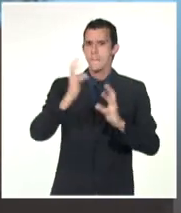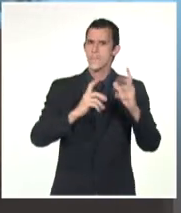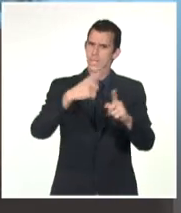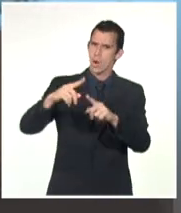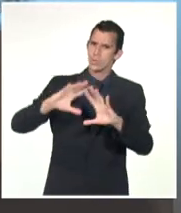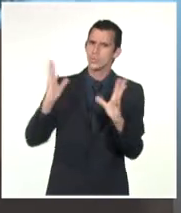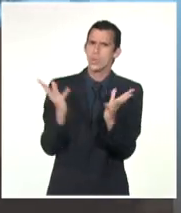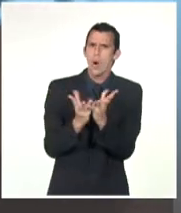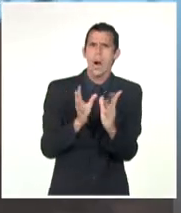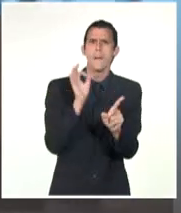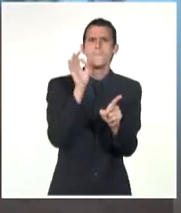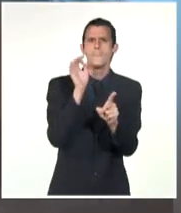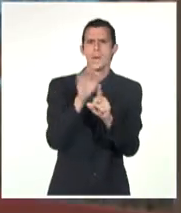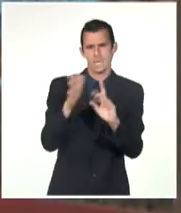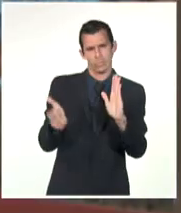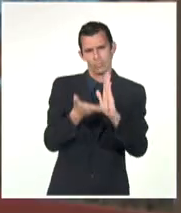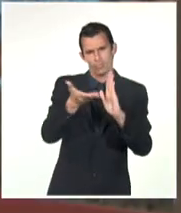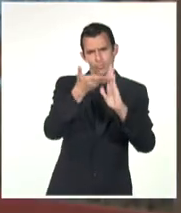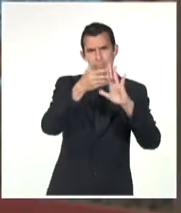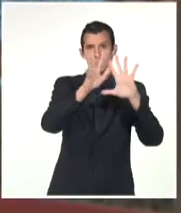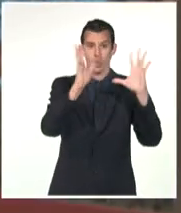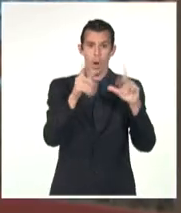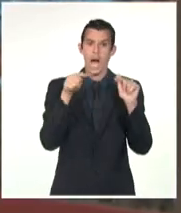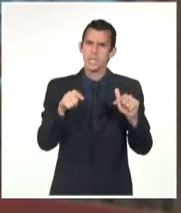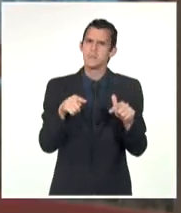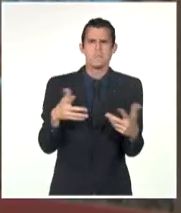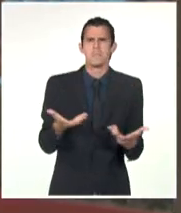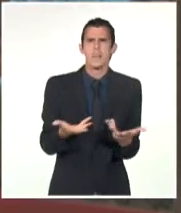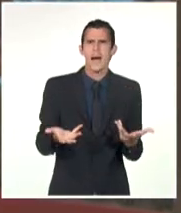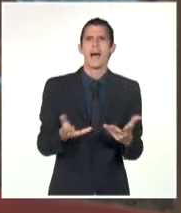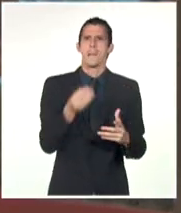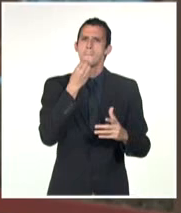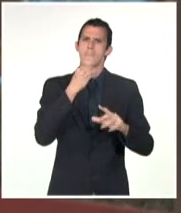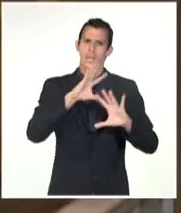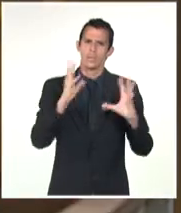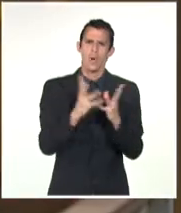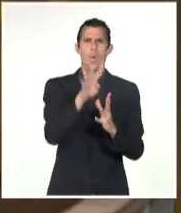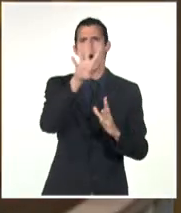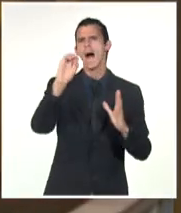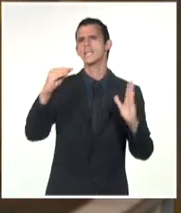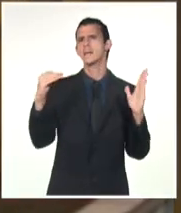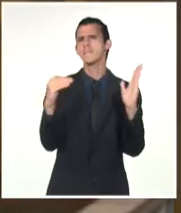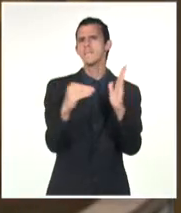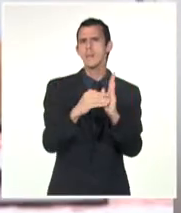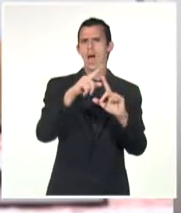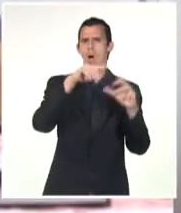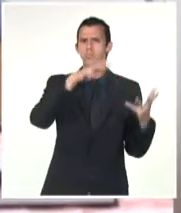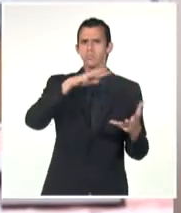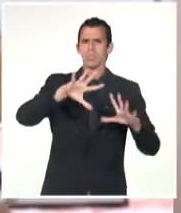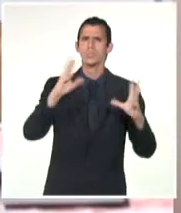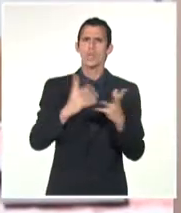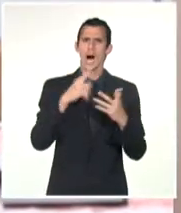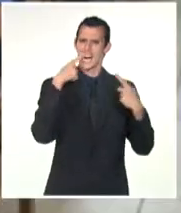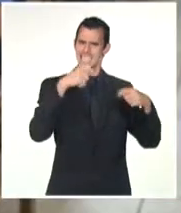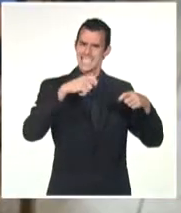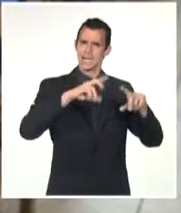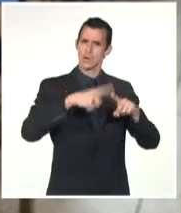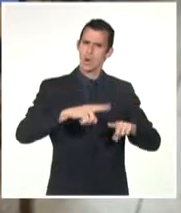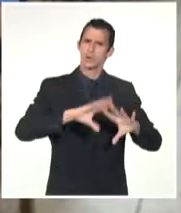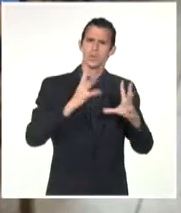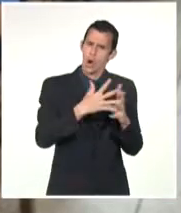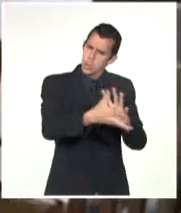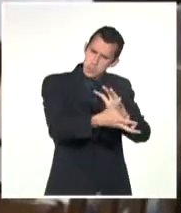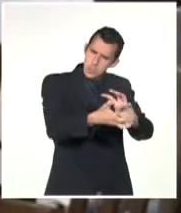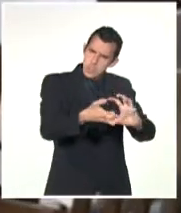ambas inversiones se elevarán la capacidad de la decana de las Industrias a 40,000 toneladas anuales producidas como parte de la agenda de trabajo